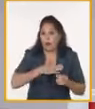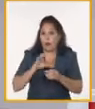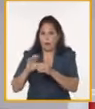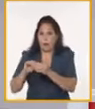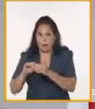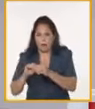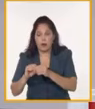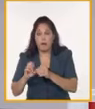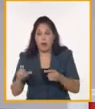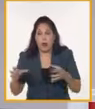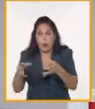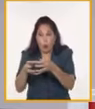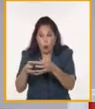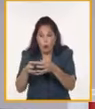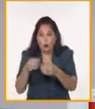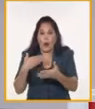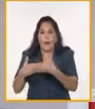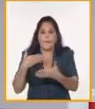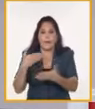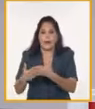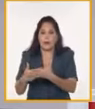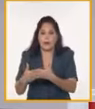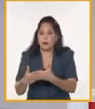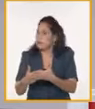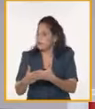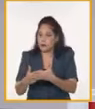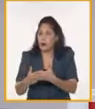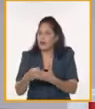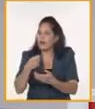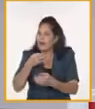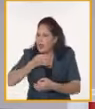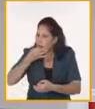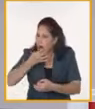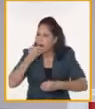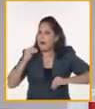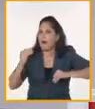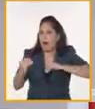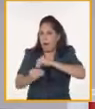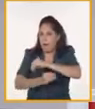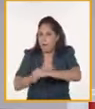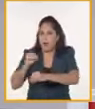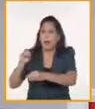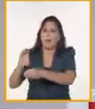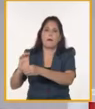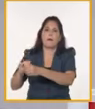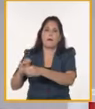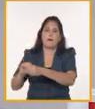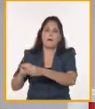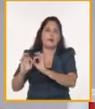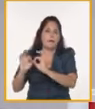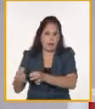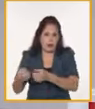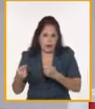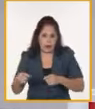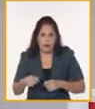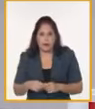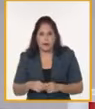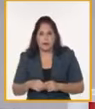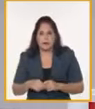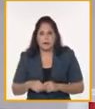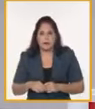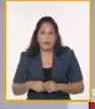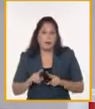empresa correcto usted la puede tener Pero tiene que tiene que convertirse reconvertirse en un nuevo en un nuevo actor